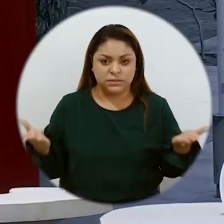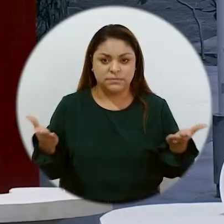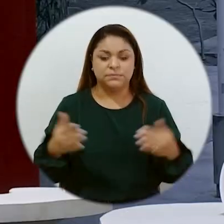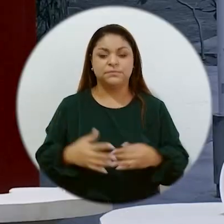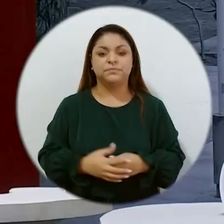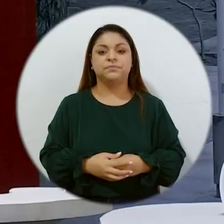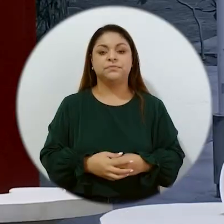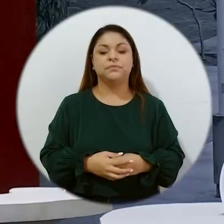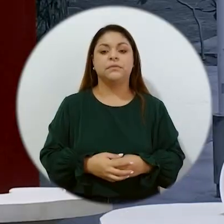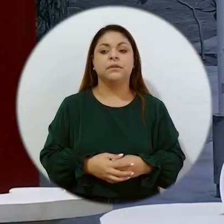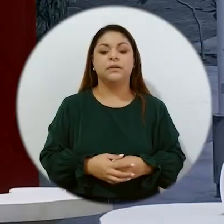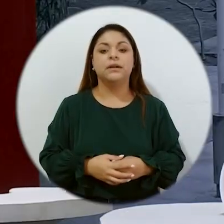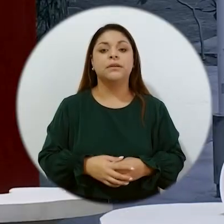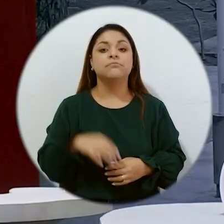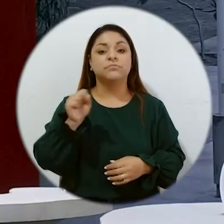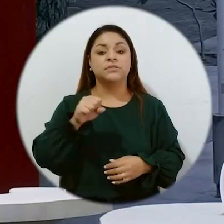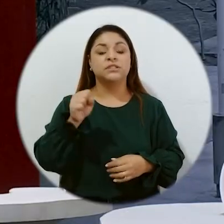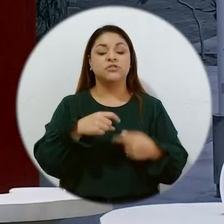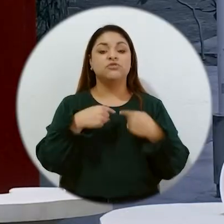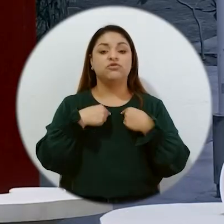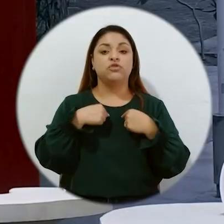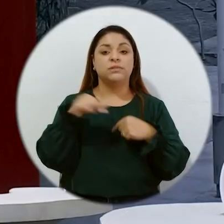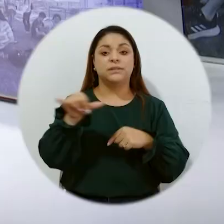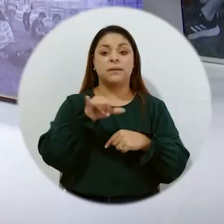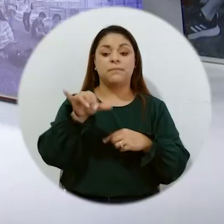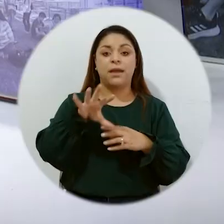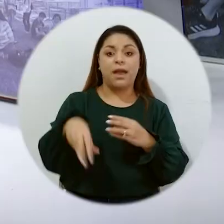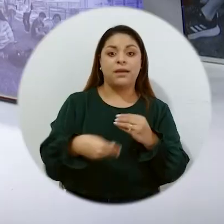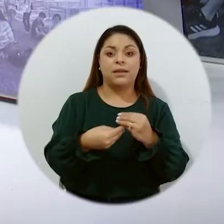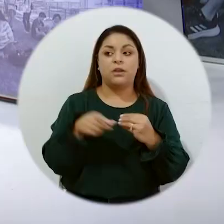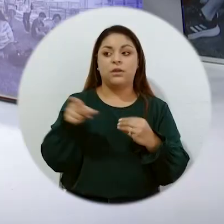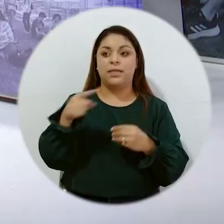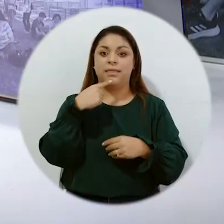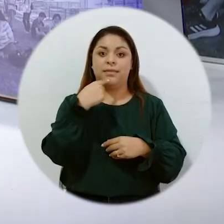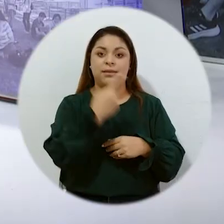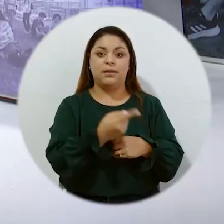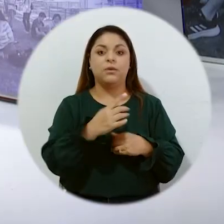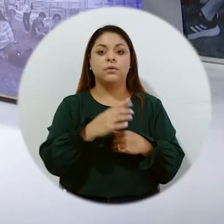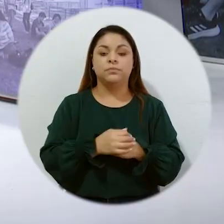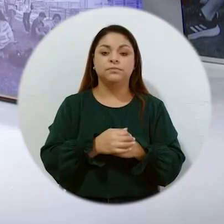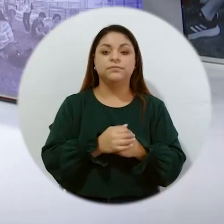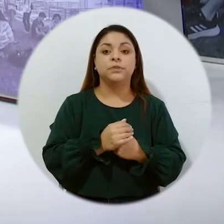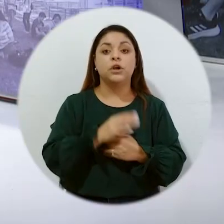cosas. Sí, quisiera agregar a lo que menciona María Fernanda que